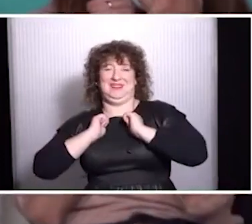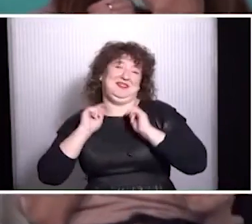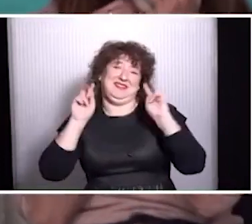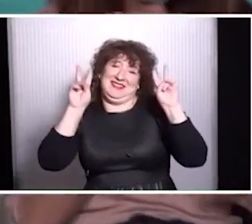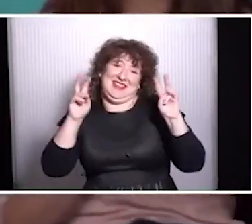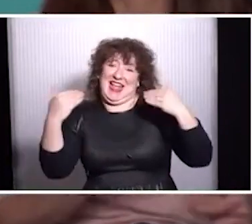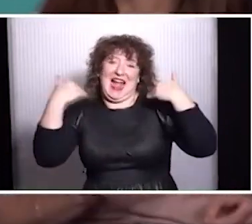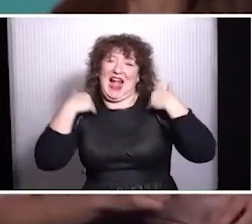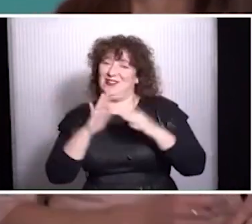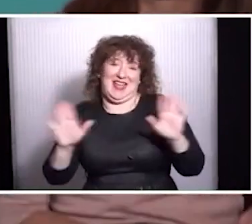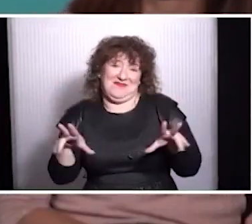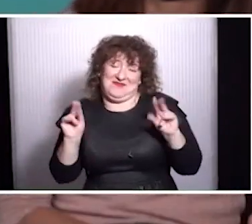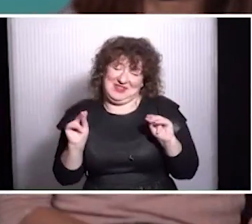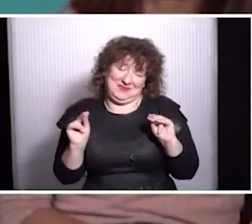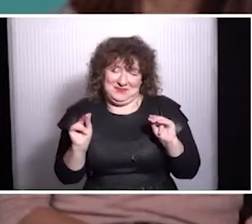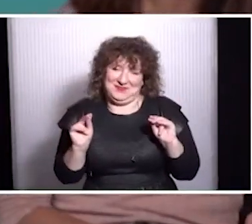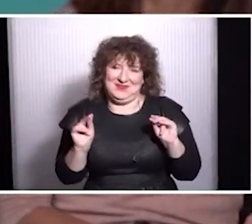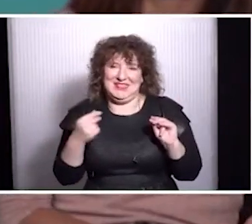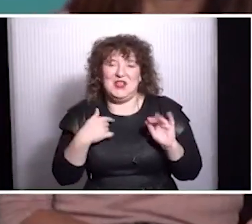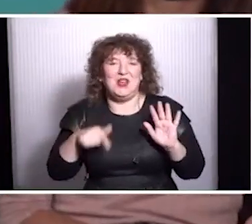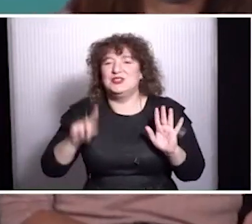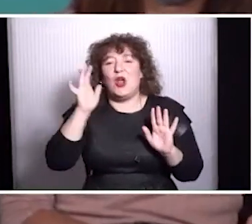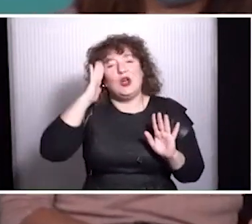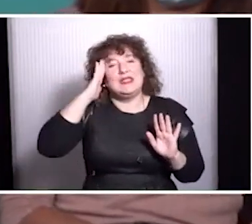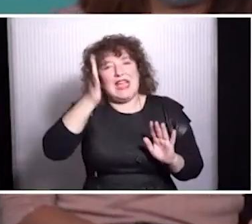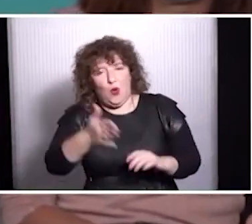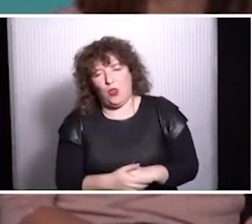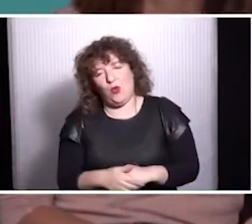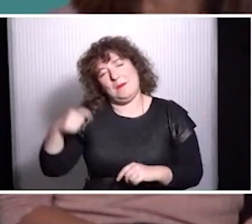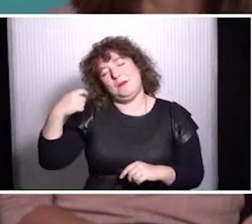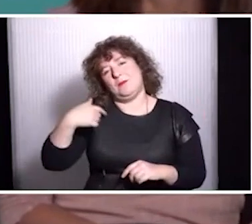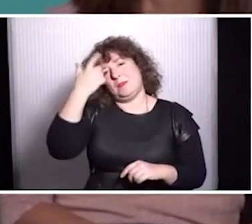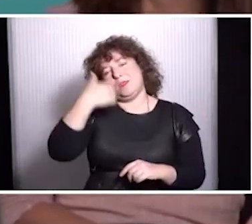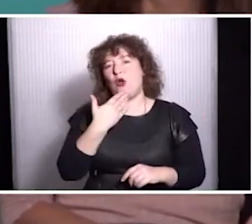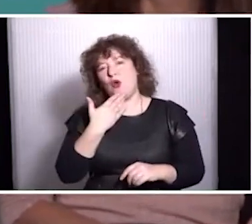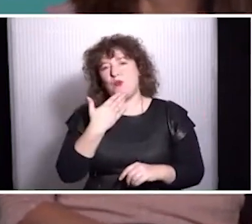militares protegen a la democracia de personajes ha dicho como iglesias